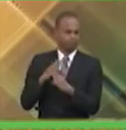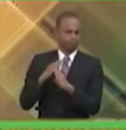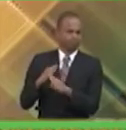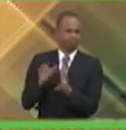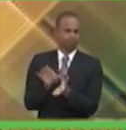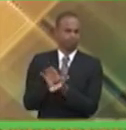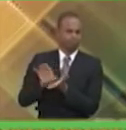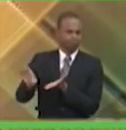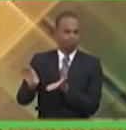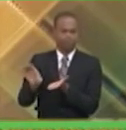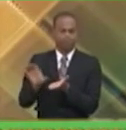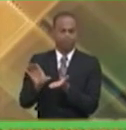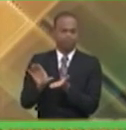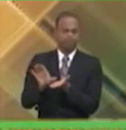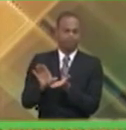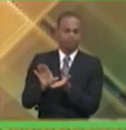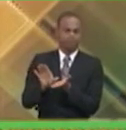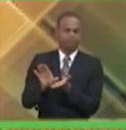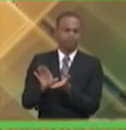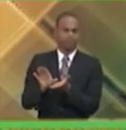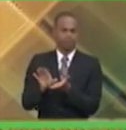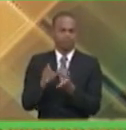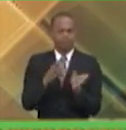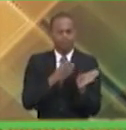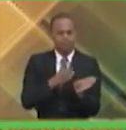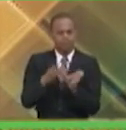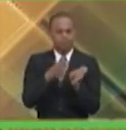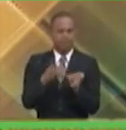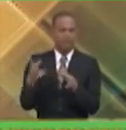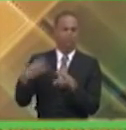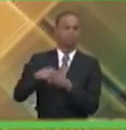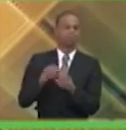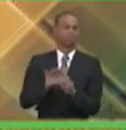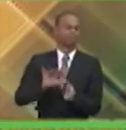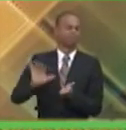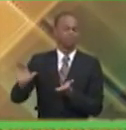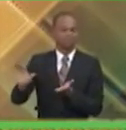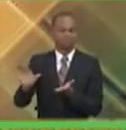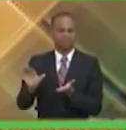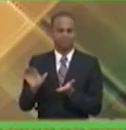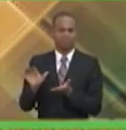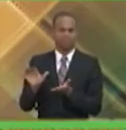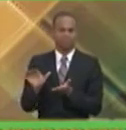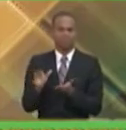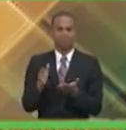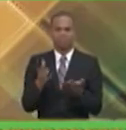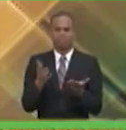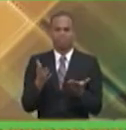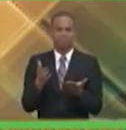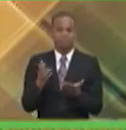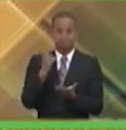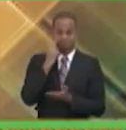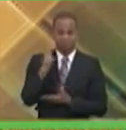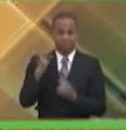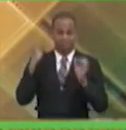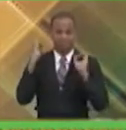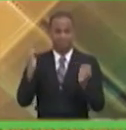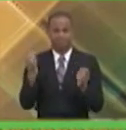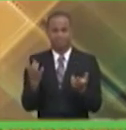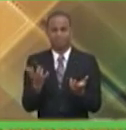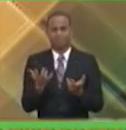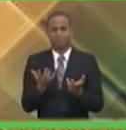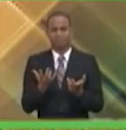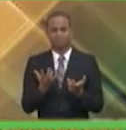de los planes de desarrollo del país, guardados por ahí, invisibilizados de alguna